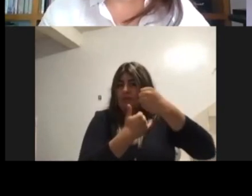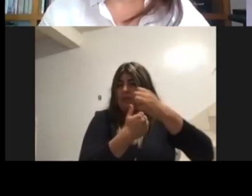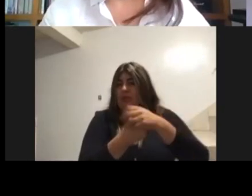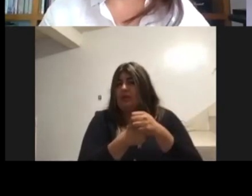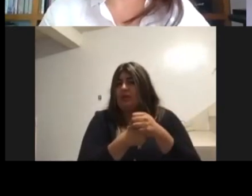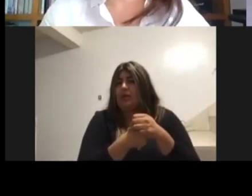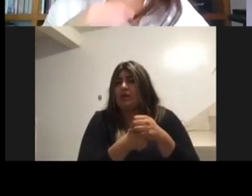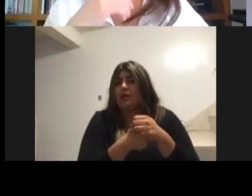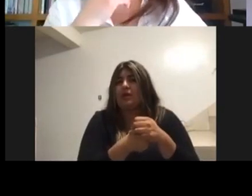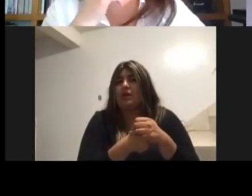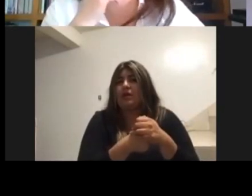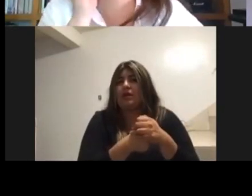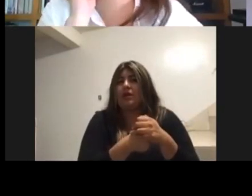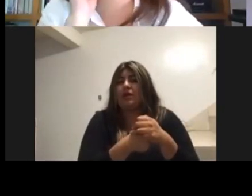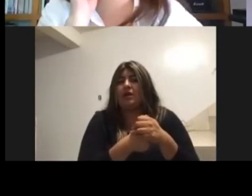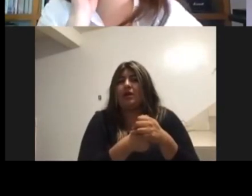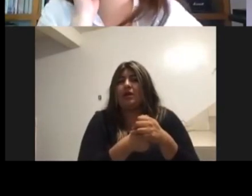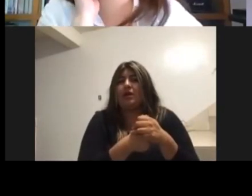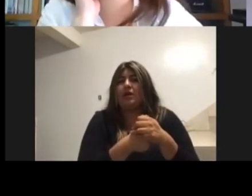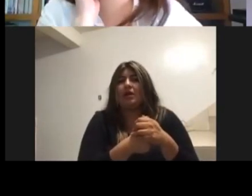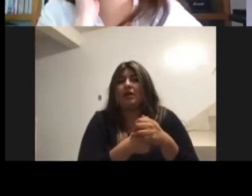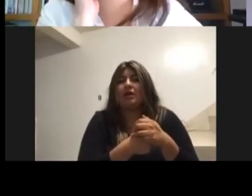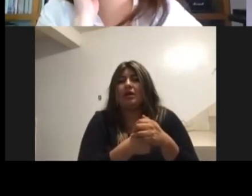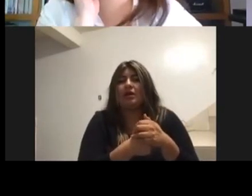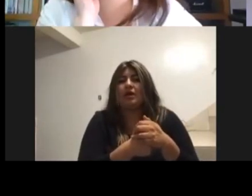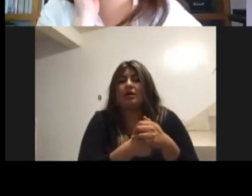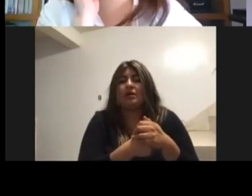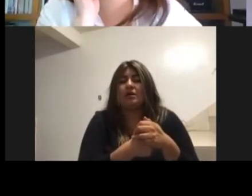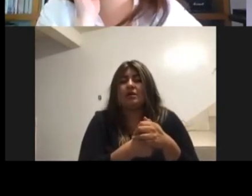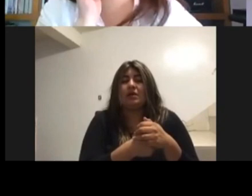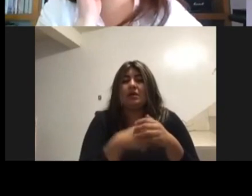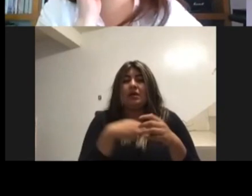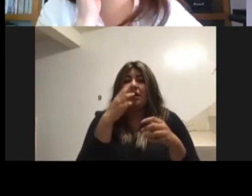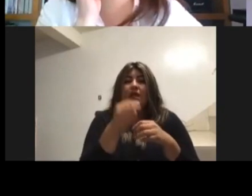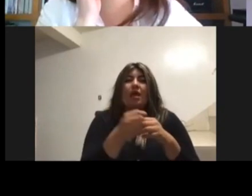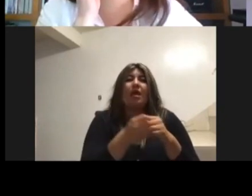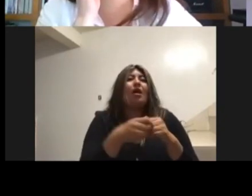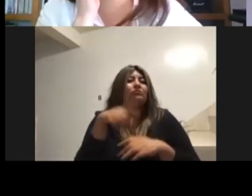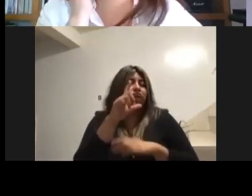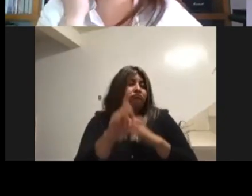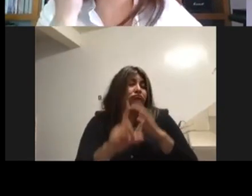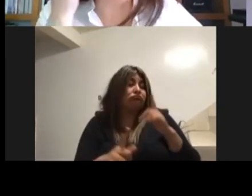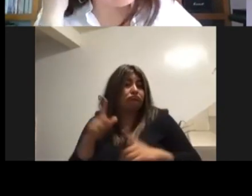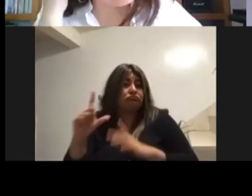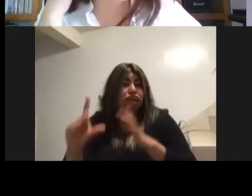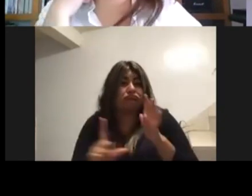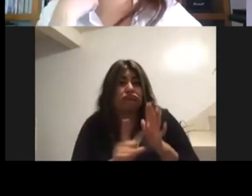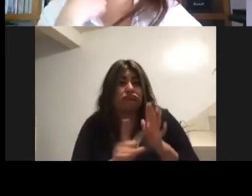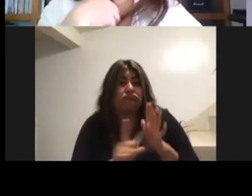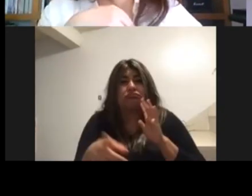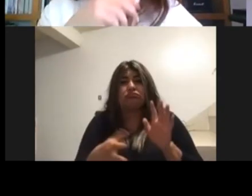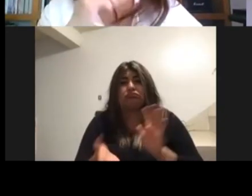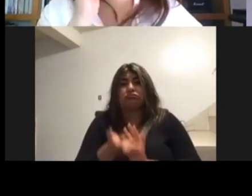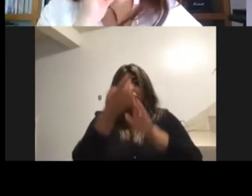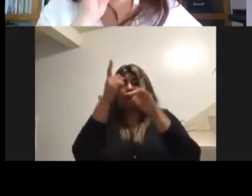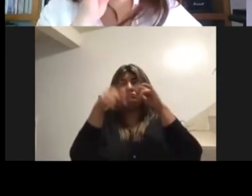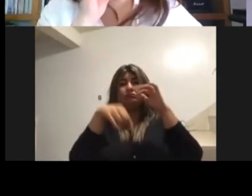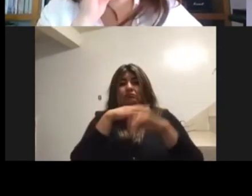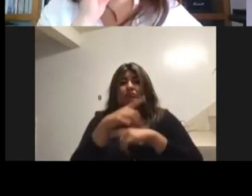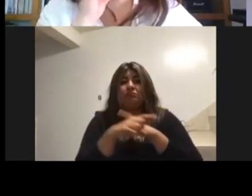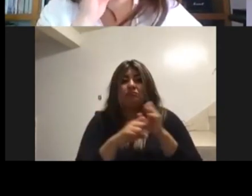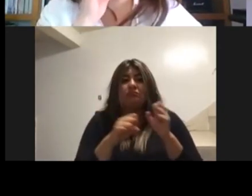serían no transgredían las normas, pero constituían genuinas innovaciones decididas